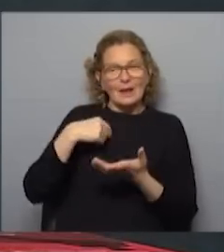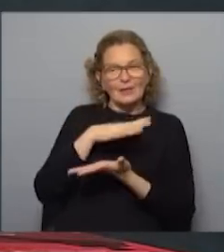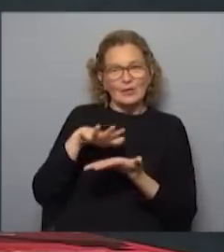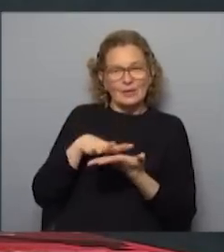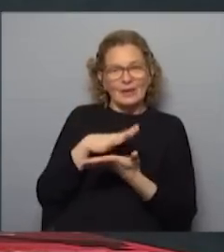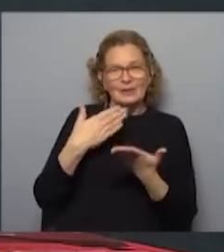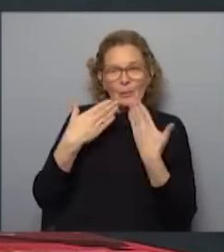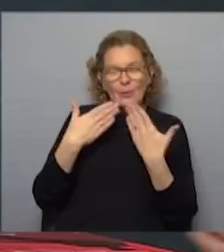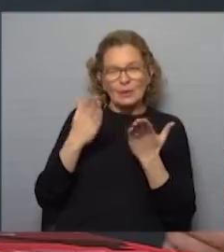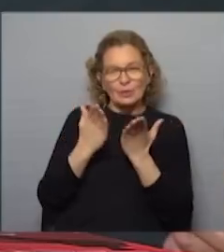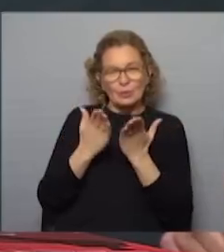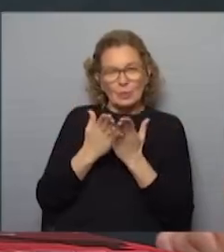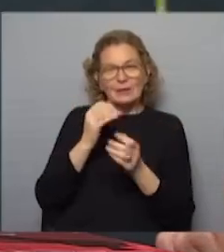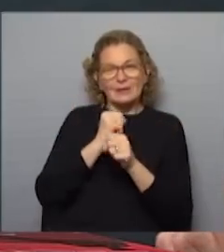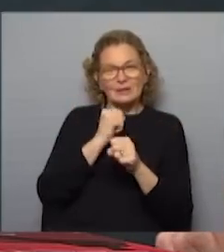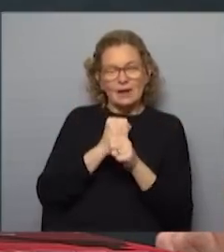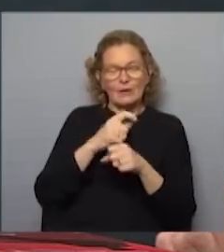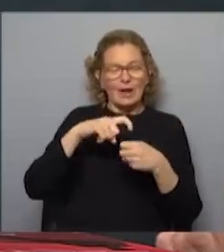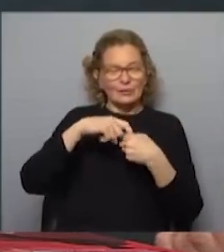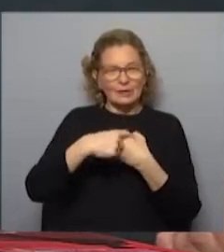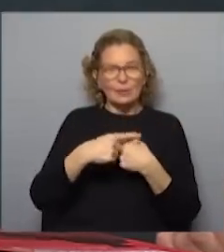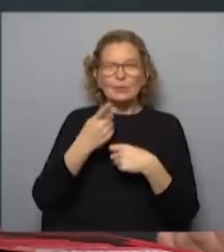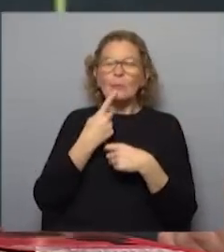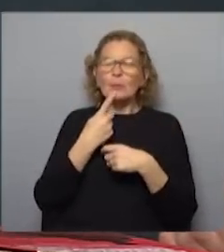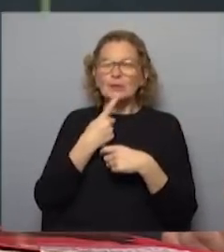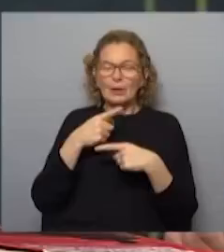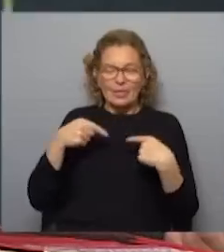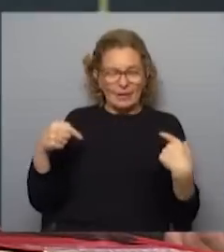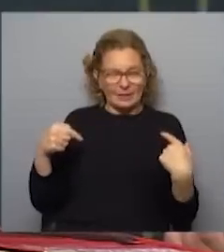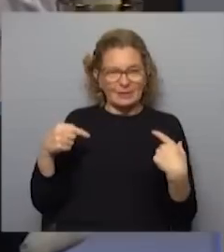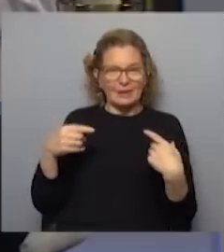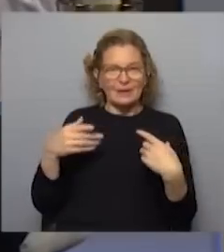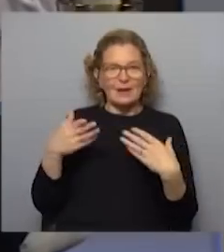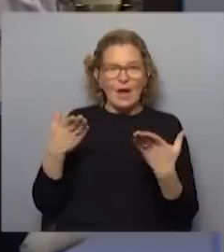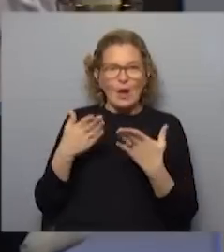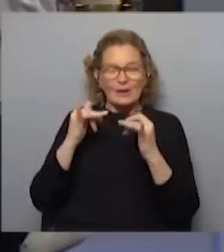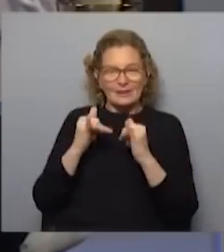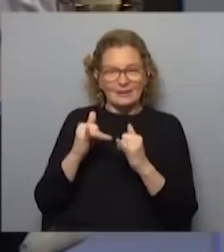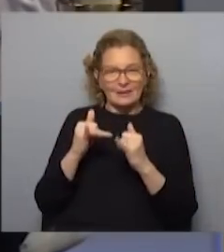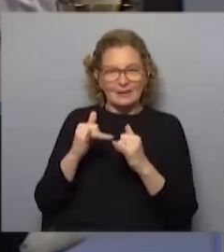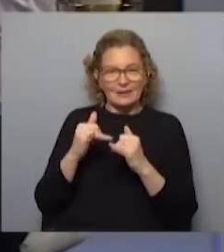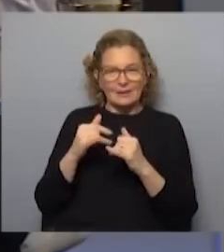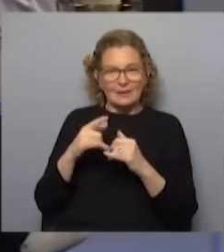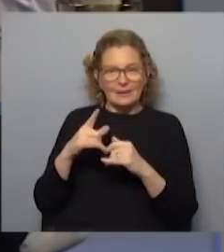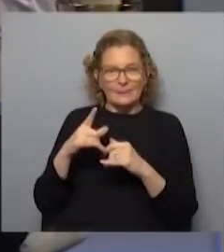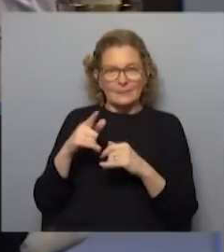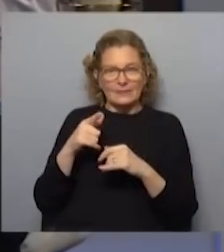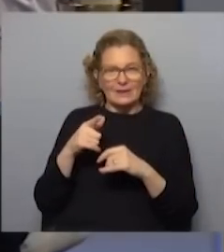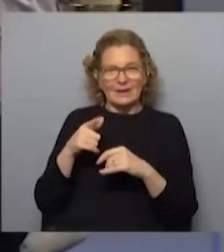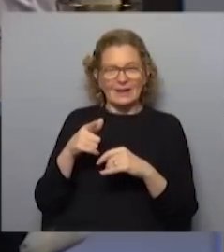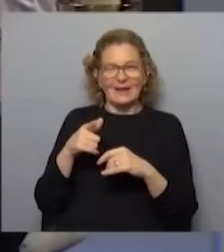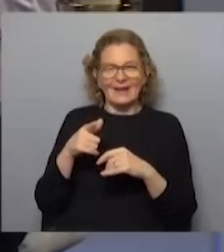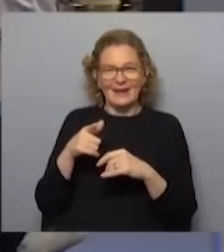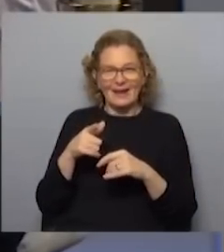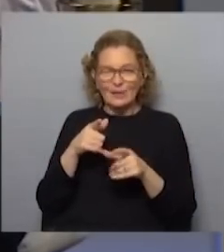sociedad estamos hablando de estudiantes de trabajadores de sindicalistas de políticos entre otros Ahora sí claro entiende nada